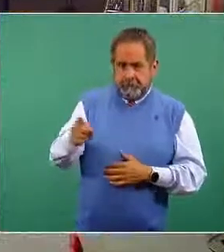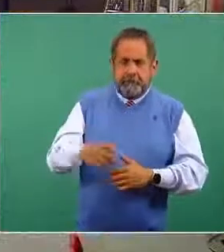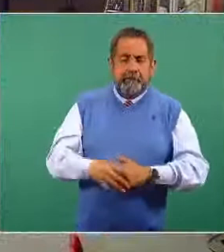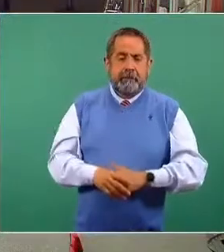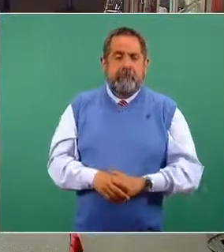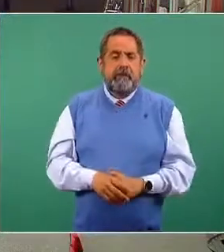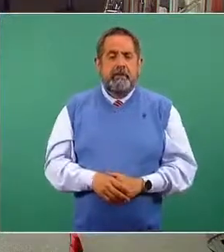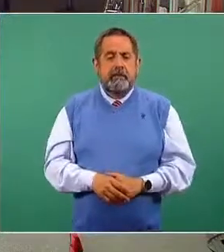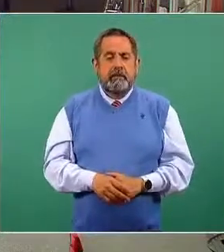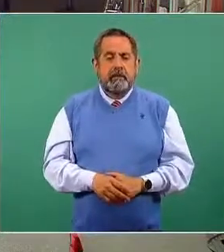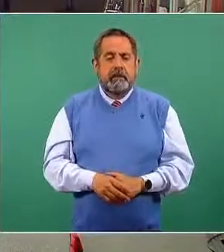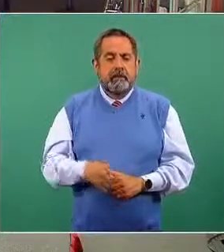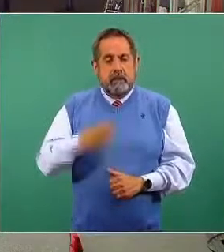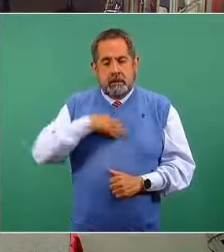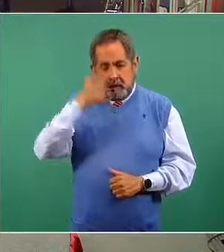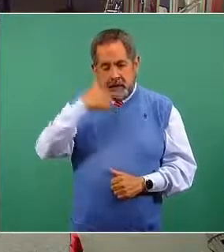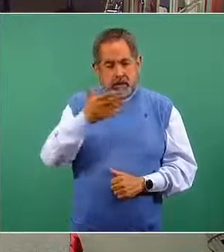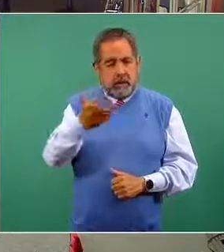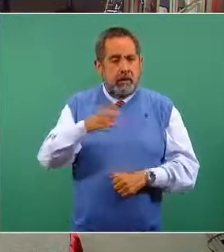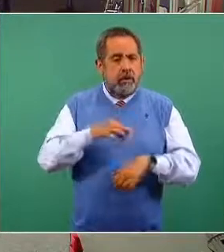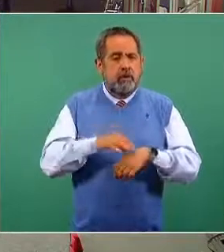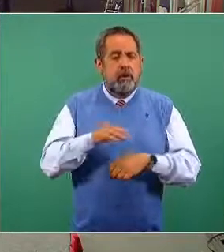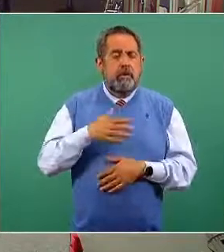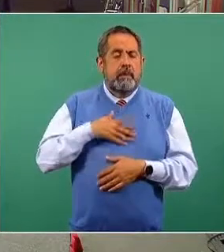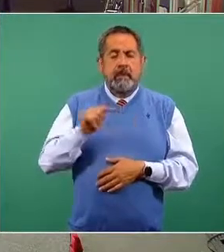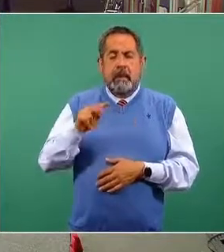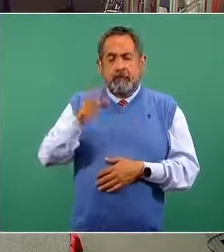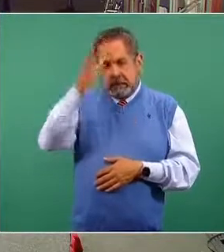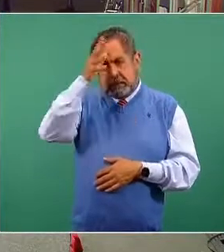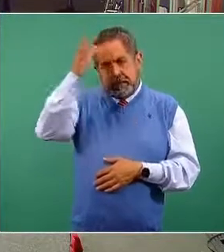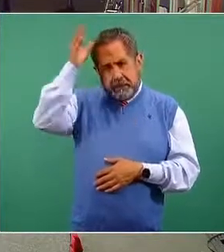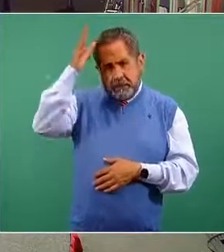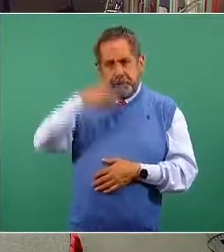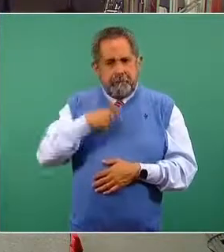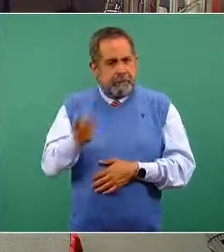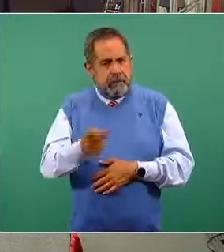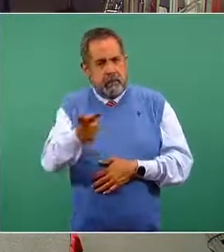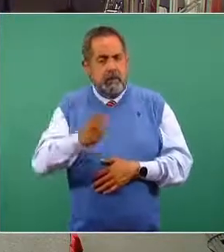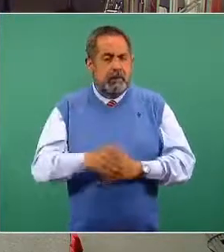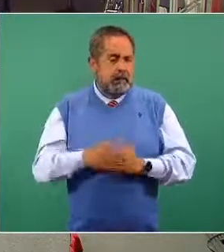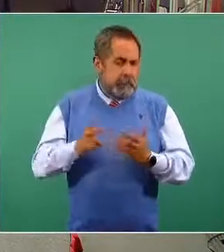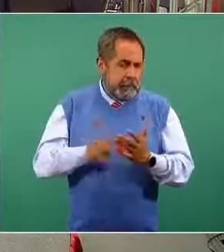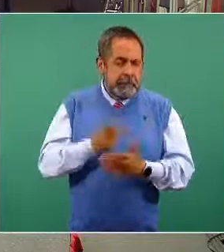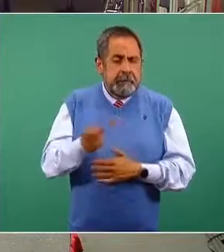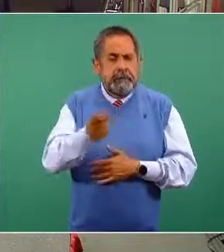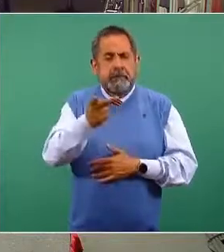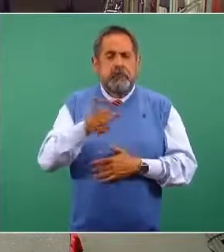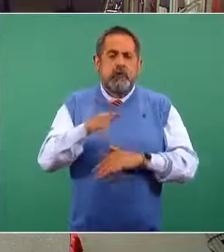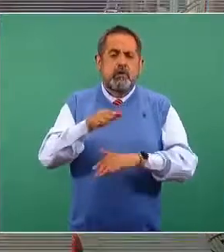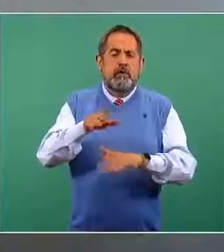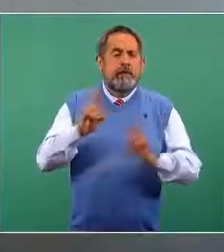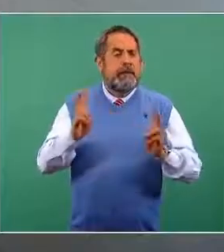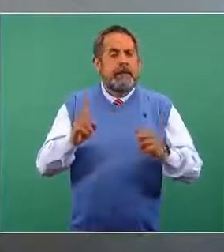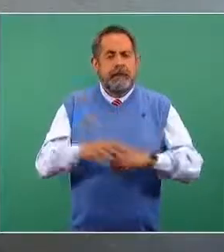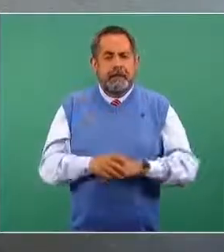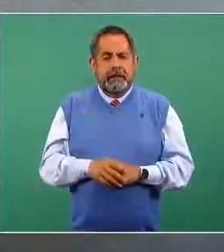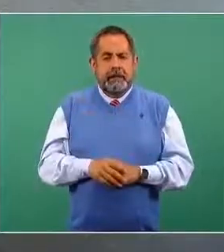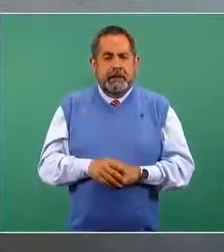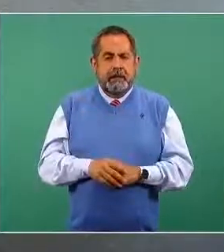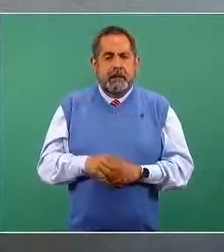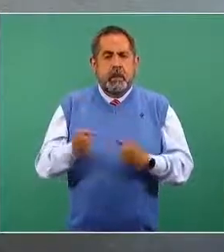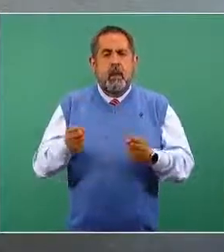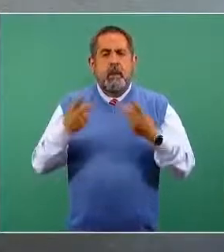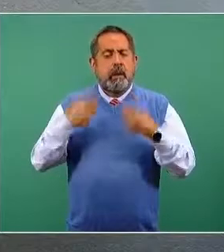usted. Buenas noches, doctor Itzel García de TV Azteca. Preguntarle e insistir sobre este tema del